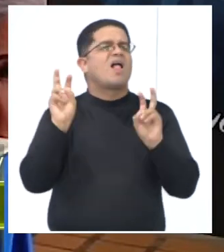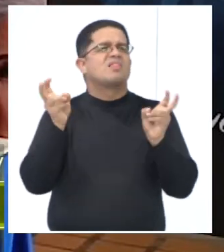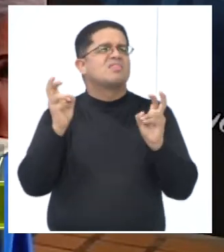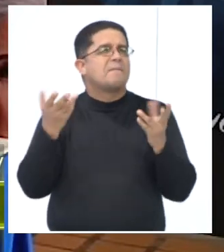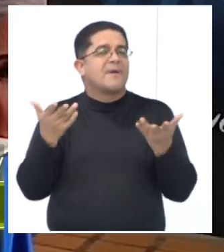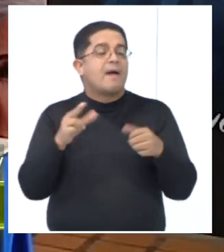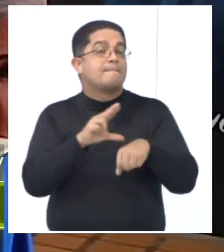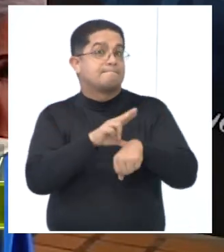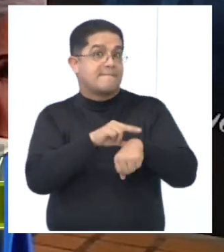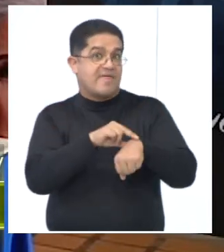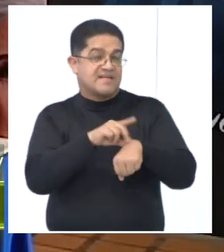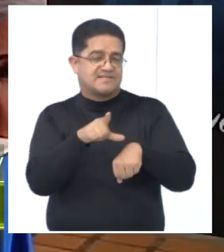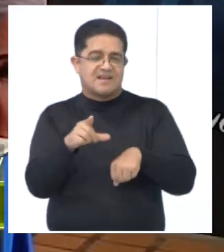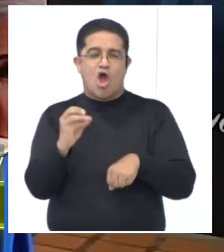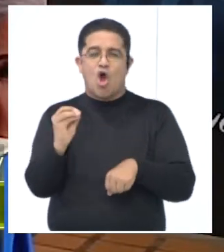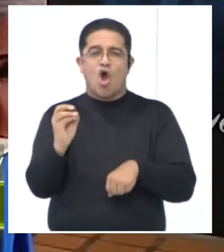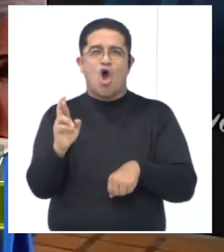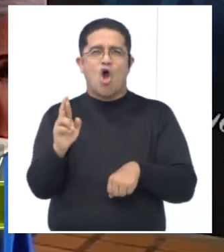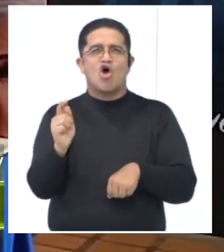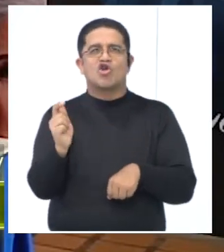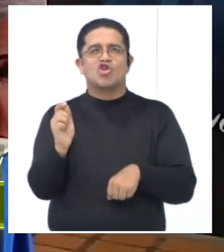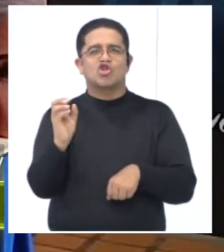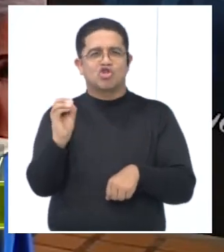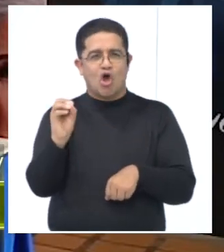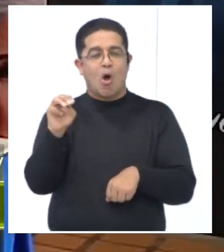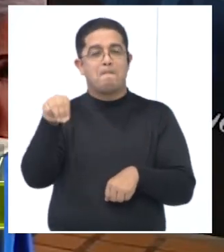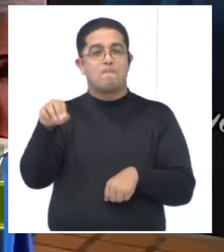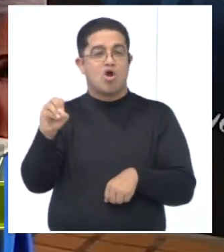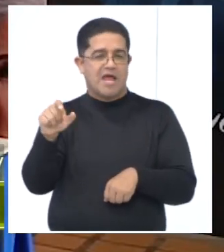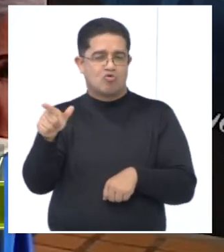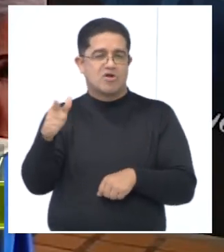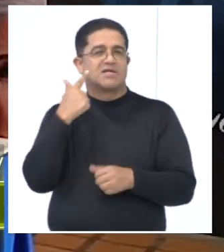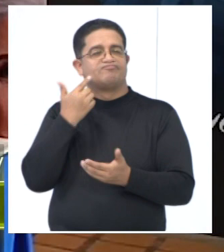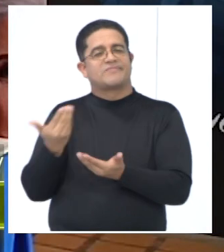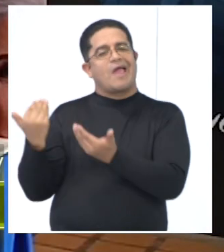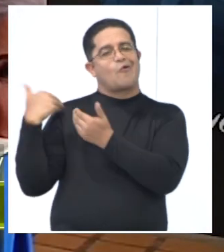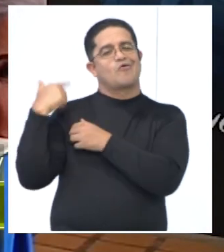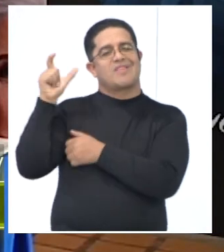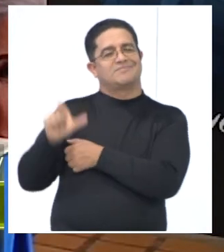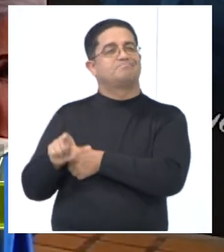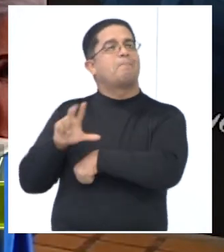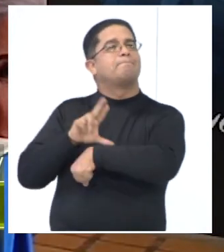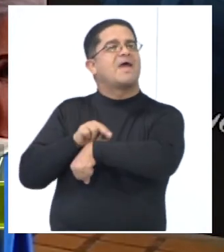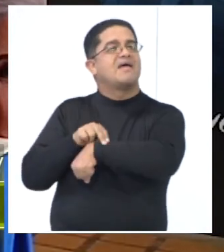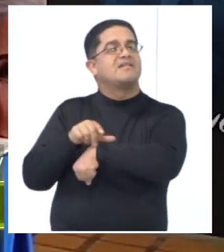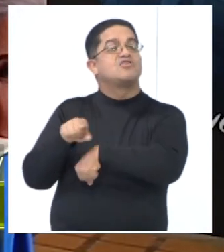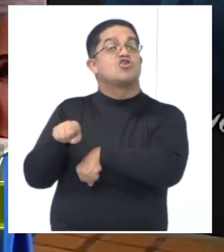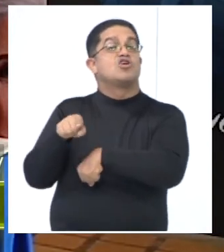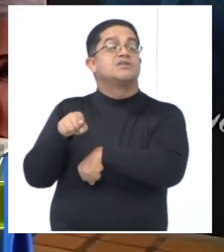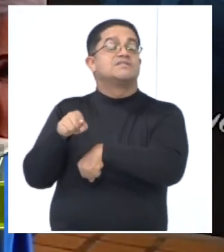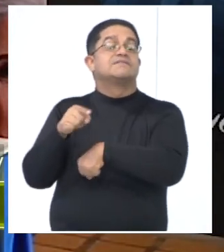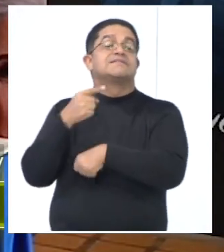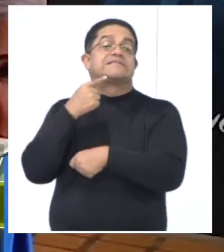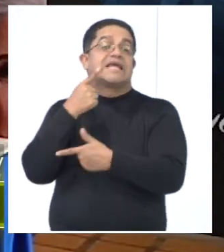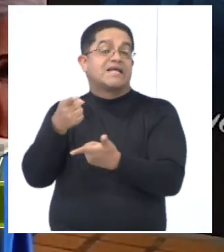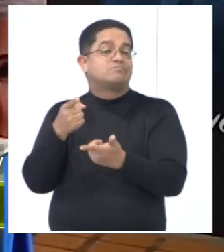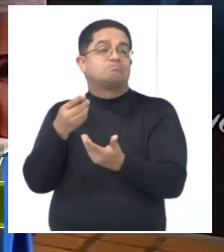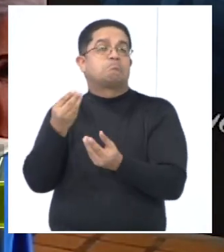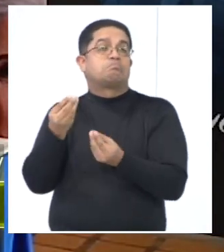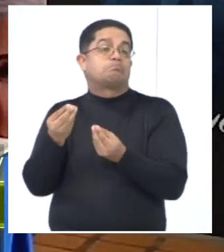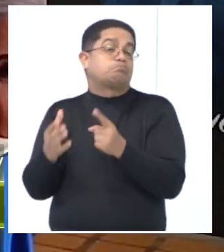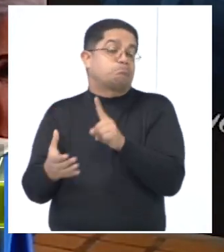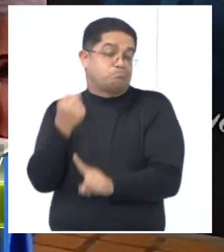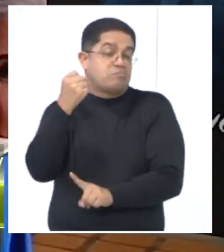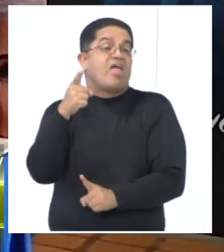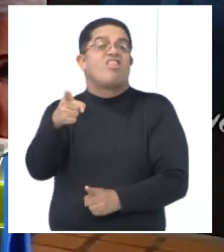medicina ortomolecular estuvo a cargo de Alejandro Camposano, quien señaló que el éxito molecular depende de las